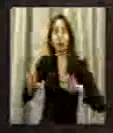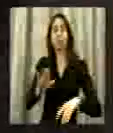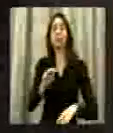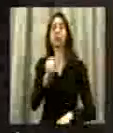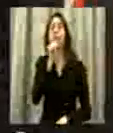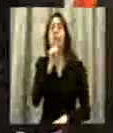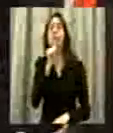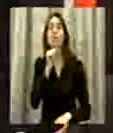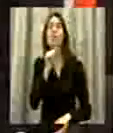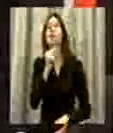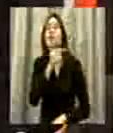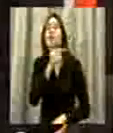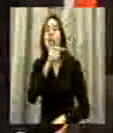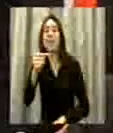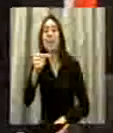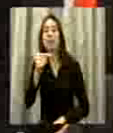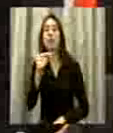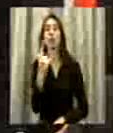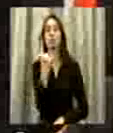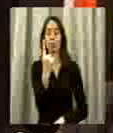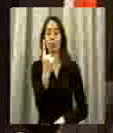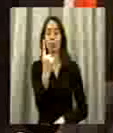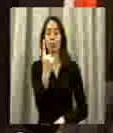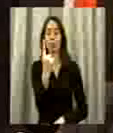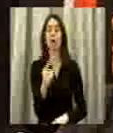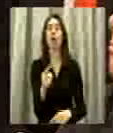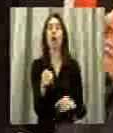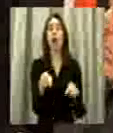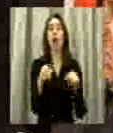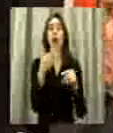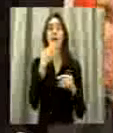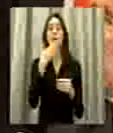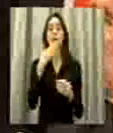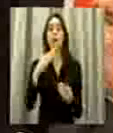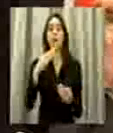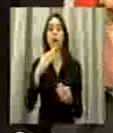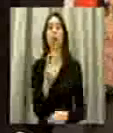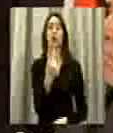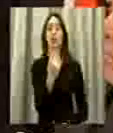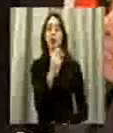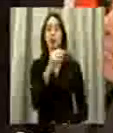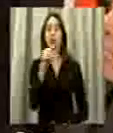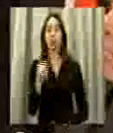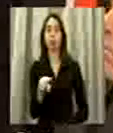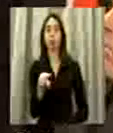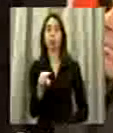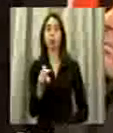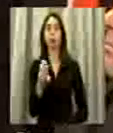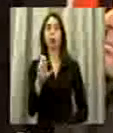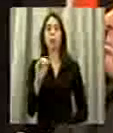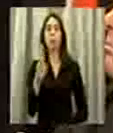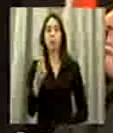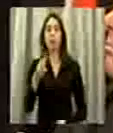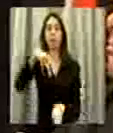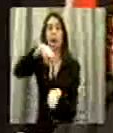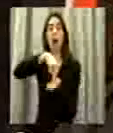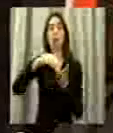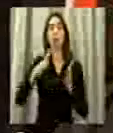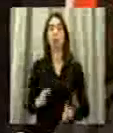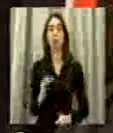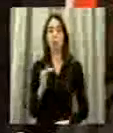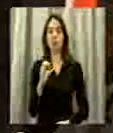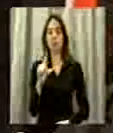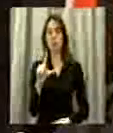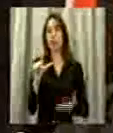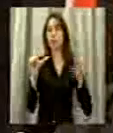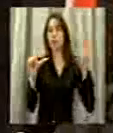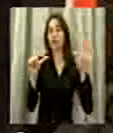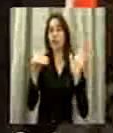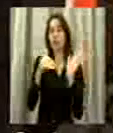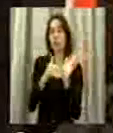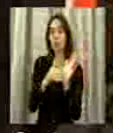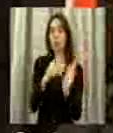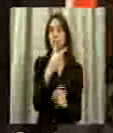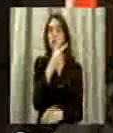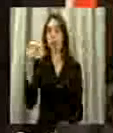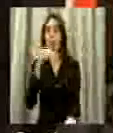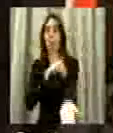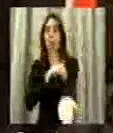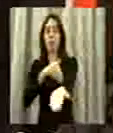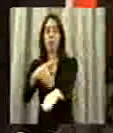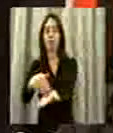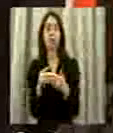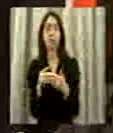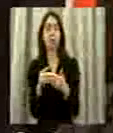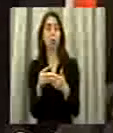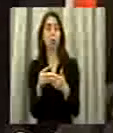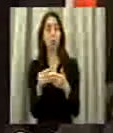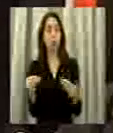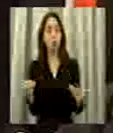del 1%. Hemos mejorado en 2 puntos la posición fiscal. 2 puntos del PIB. Estamos hablando del orden de 5.600 millones de dólares. Y yo les